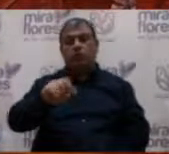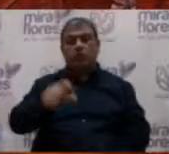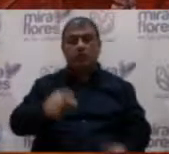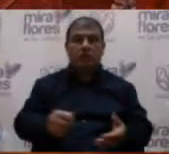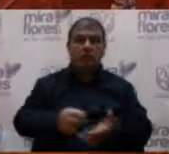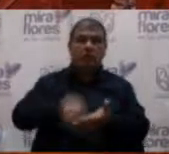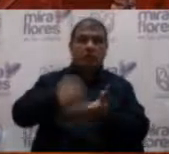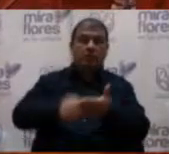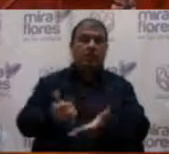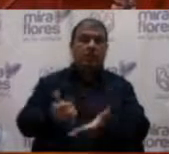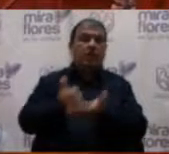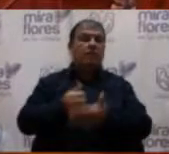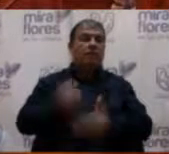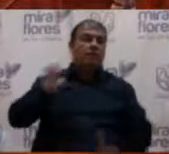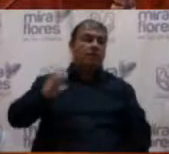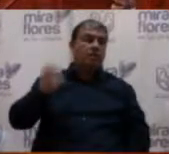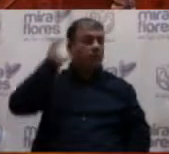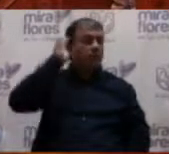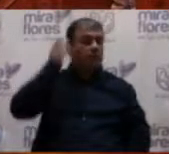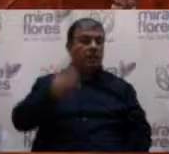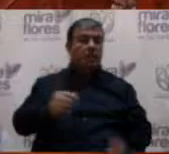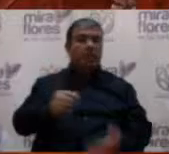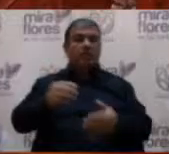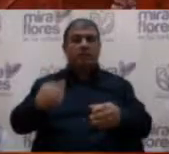Municipalidad Distrital de Miraflores en la partida